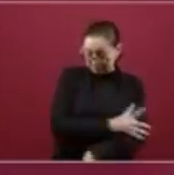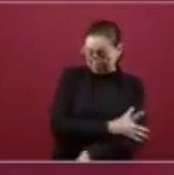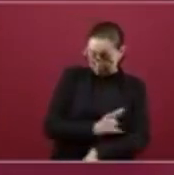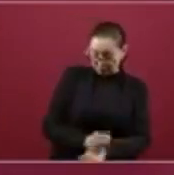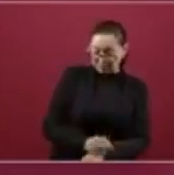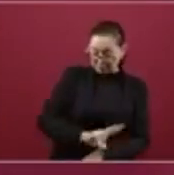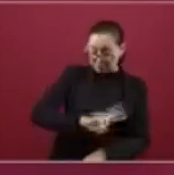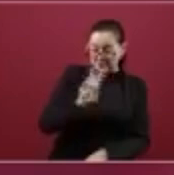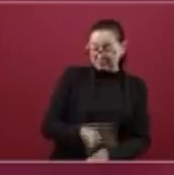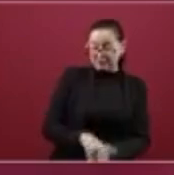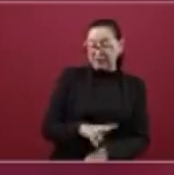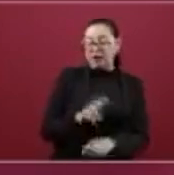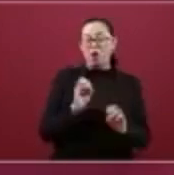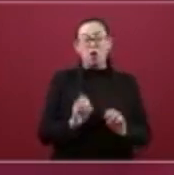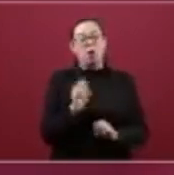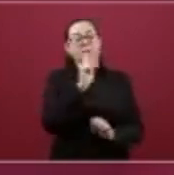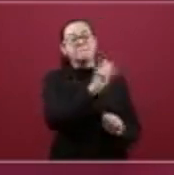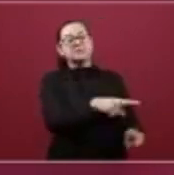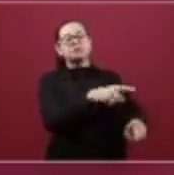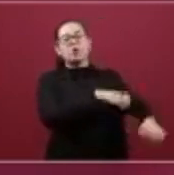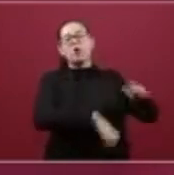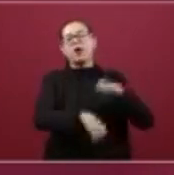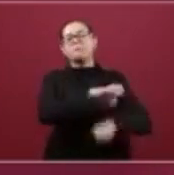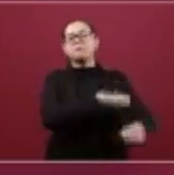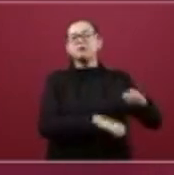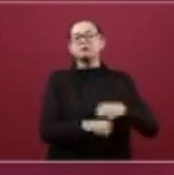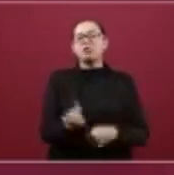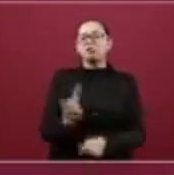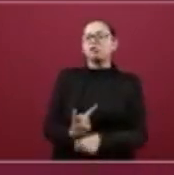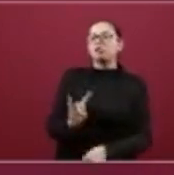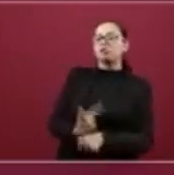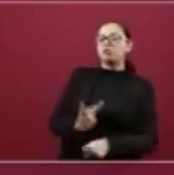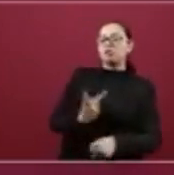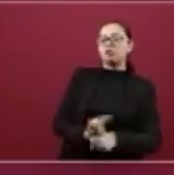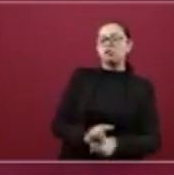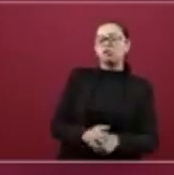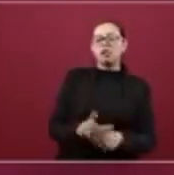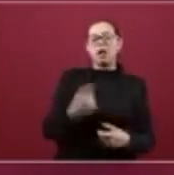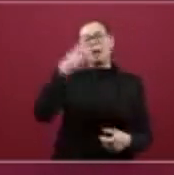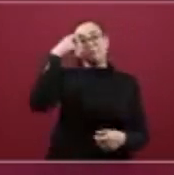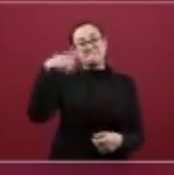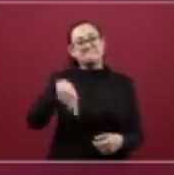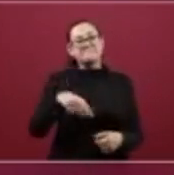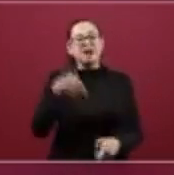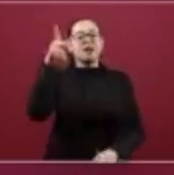mismas empresas para mantener